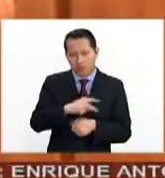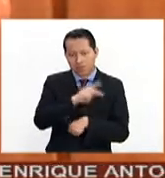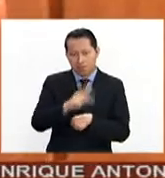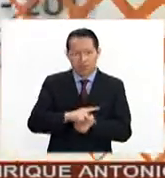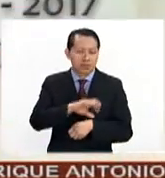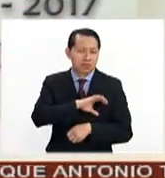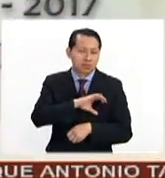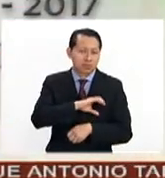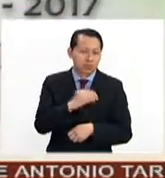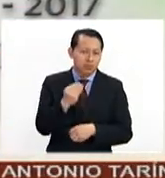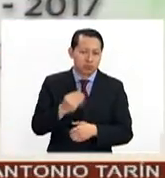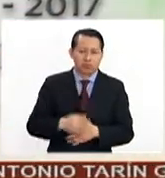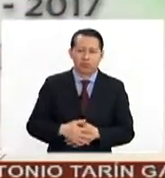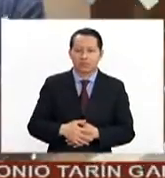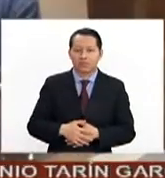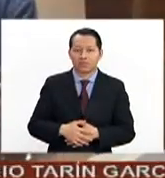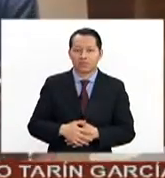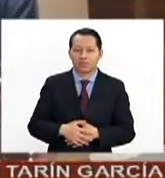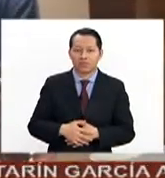muchísimo.